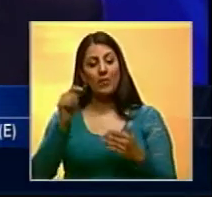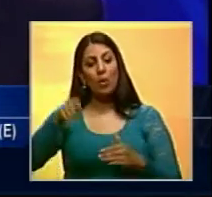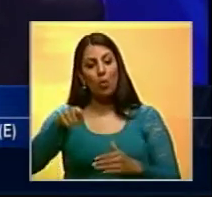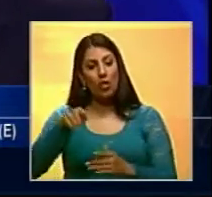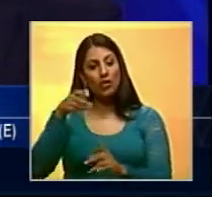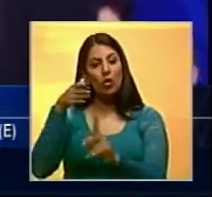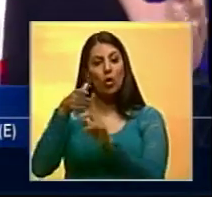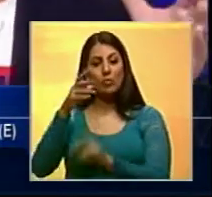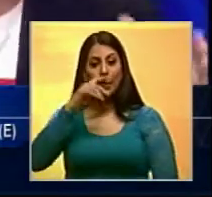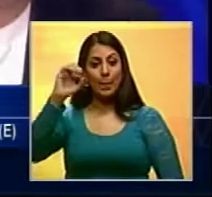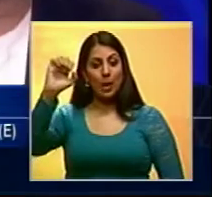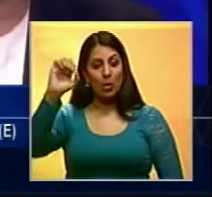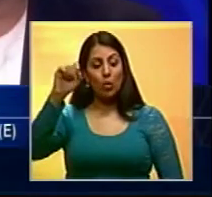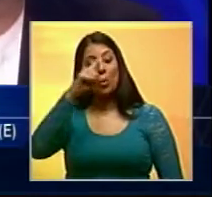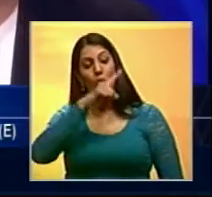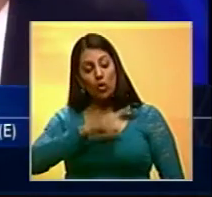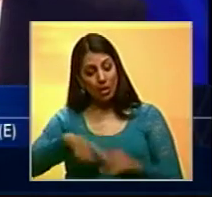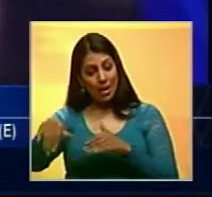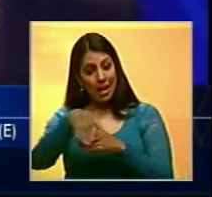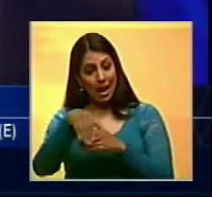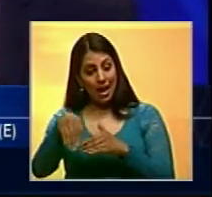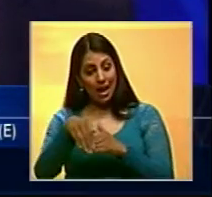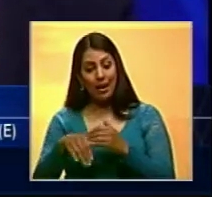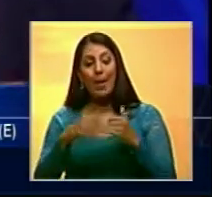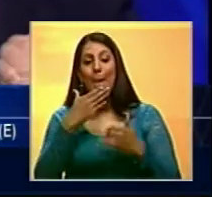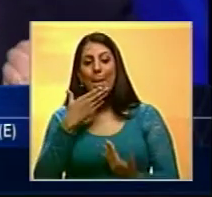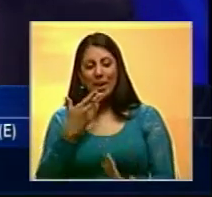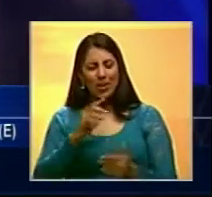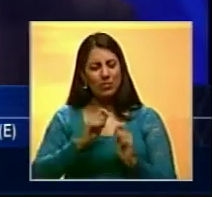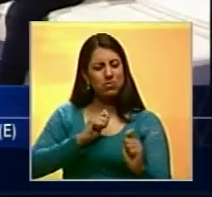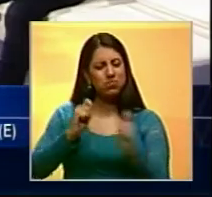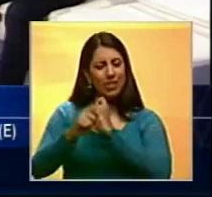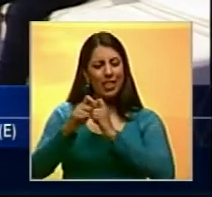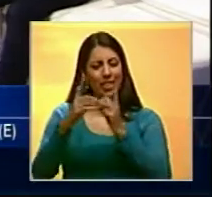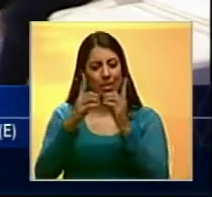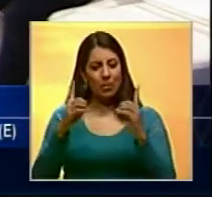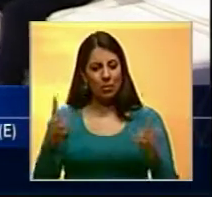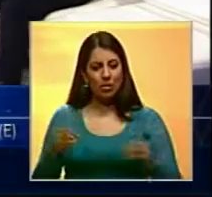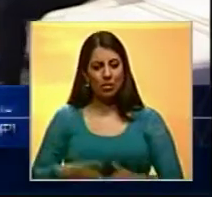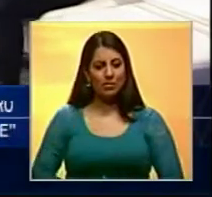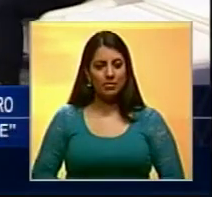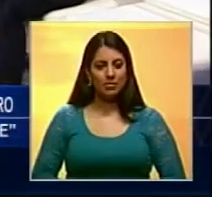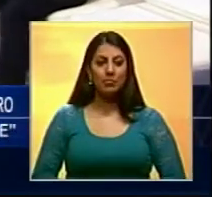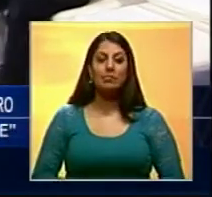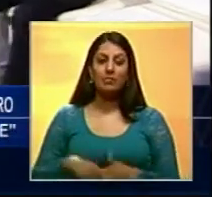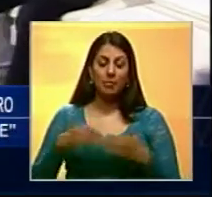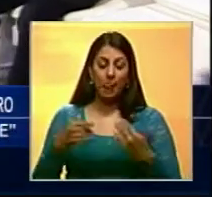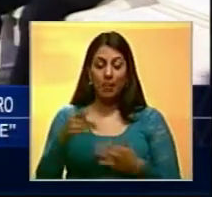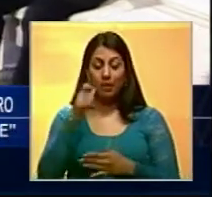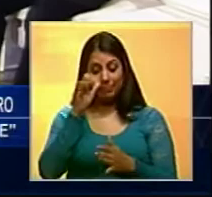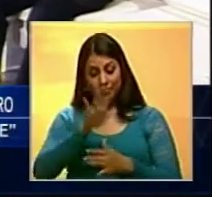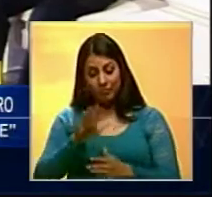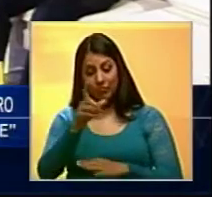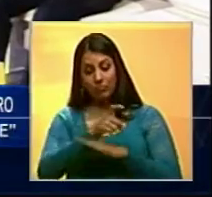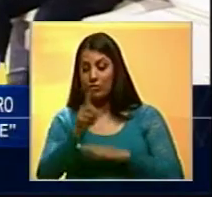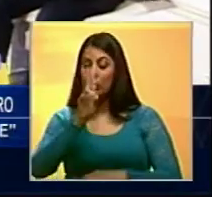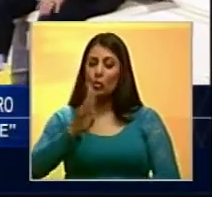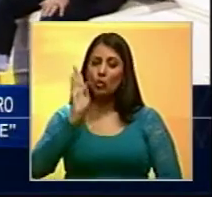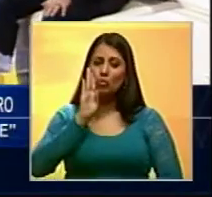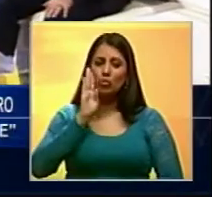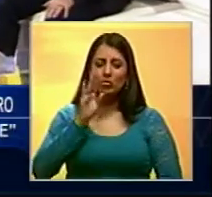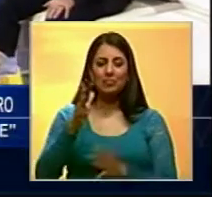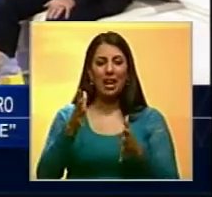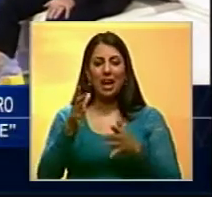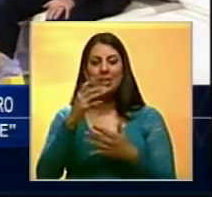a Nicolás Maduro y desde las calles, con una gran rebeldía democrática. A juicio de Guevara, el gobierno está utilizando el diálogo para